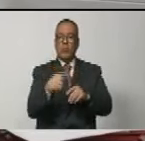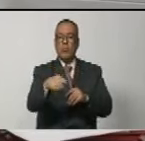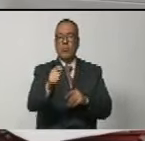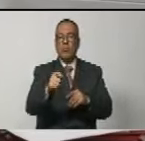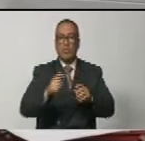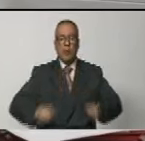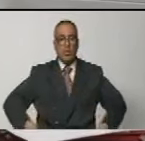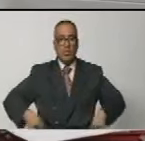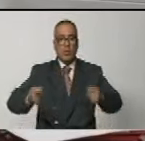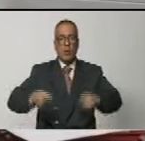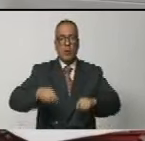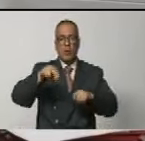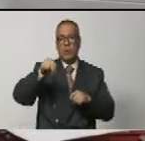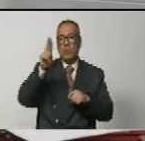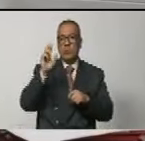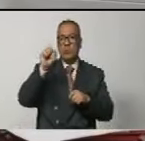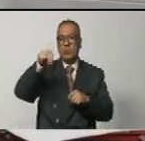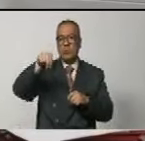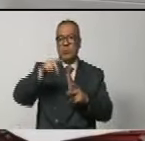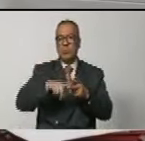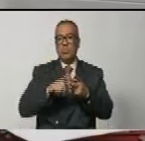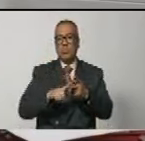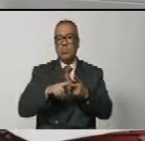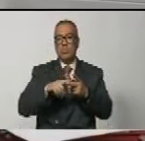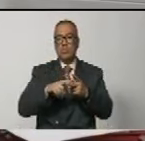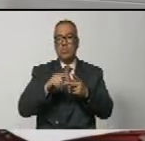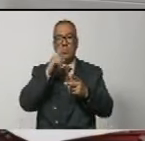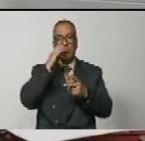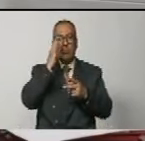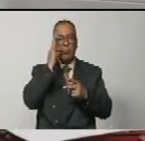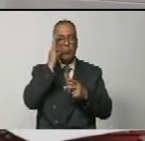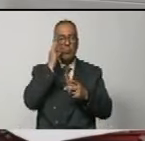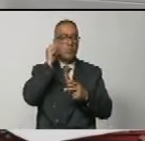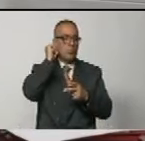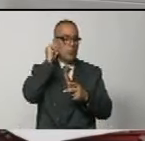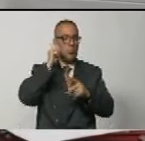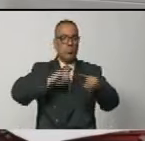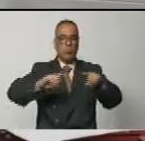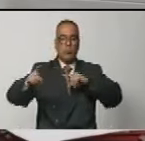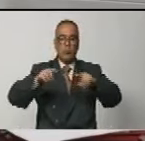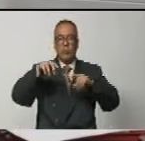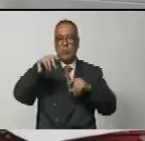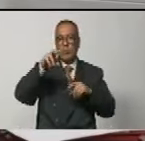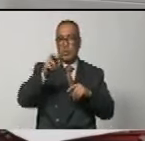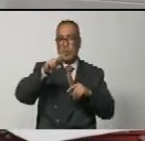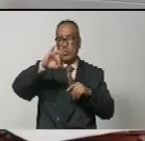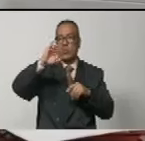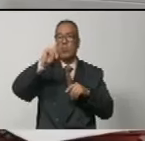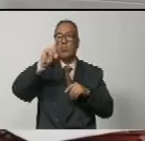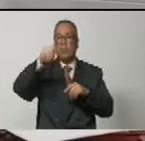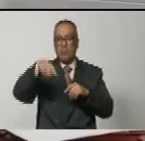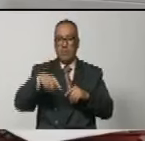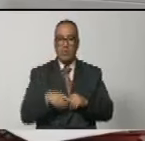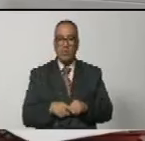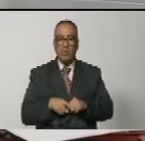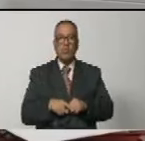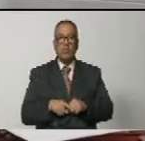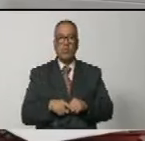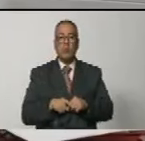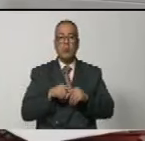silla de ruedas, el atleta Numa Rojas, la atleta Francia Jaimes y el entrenador Eric Martínez. Tuvimos